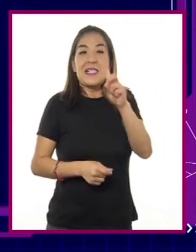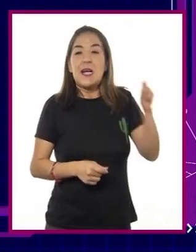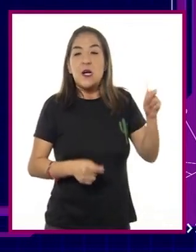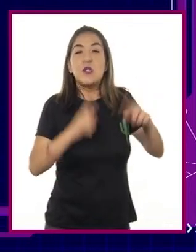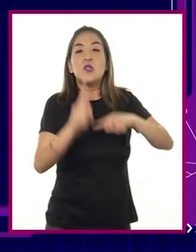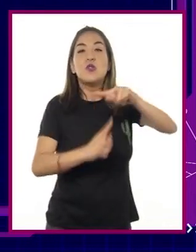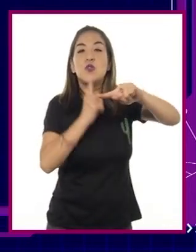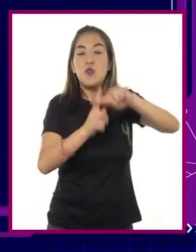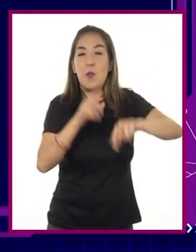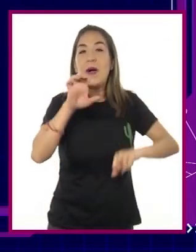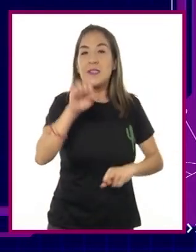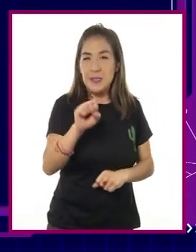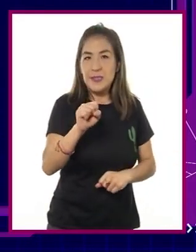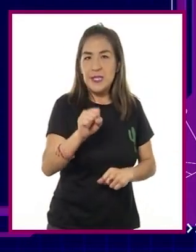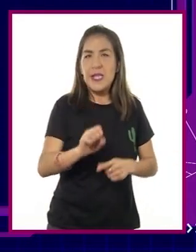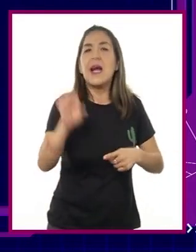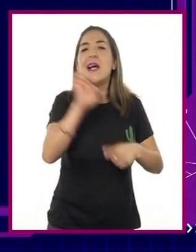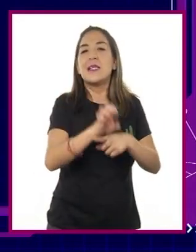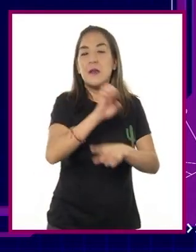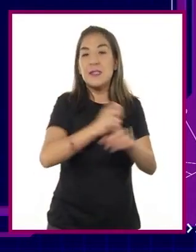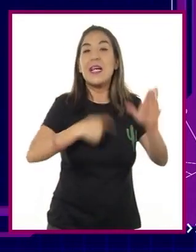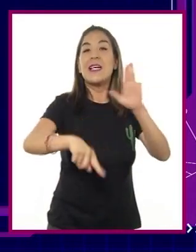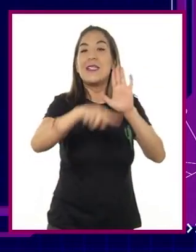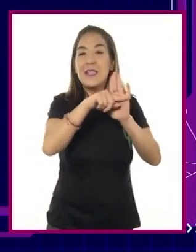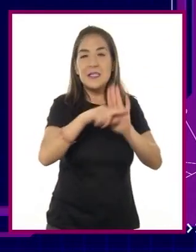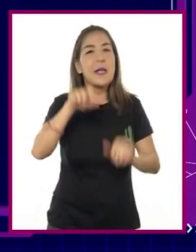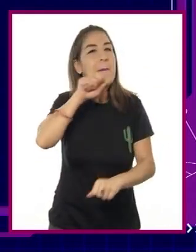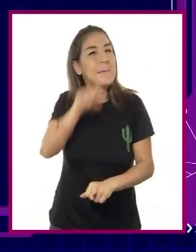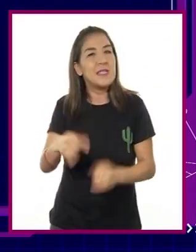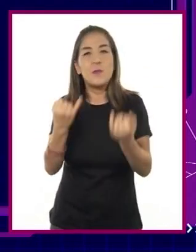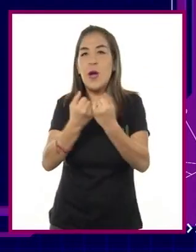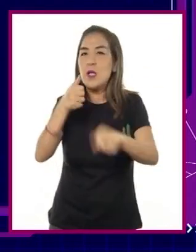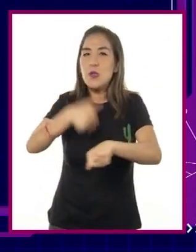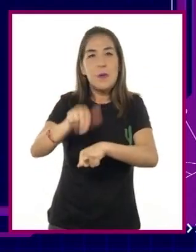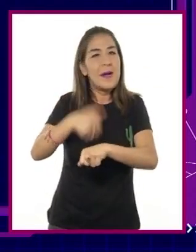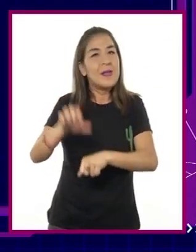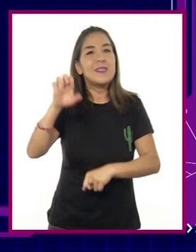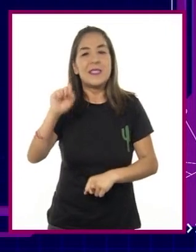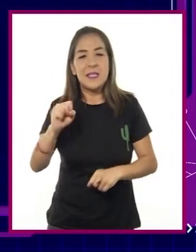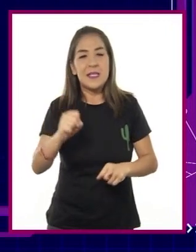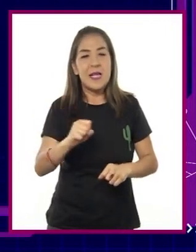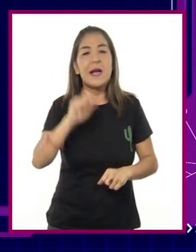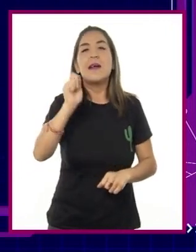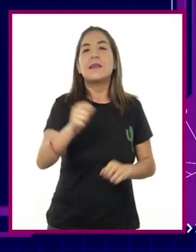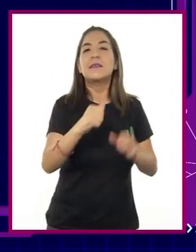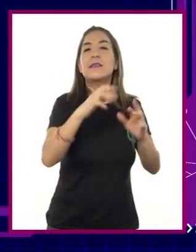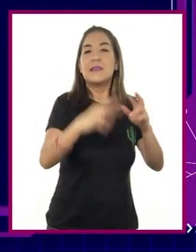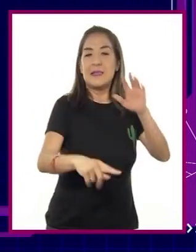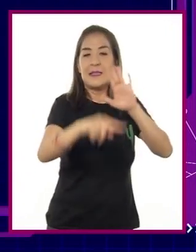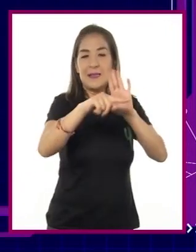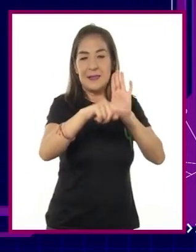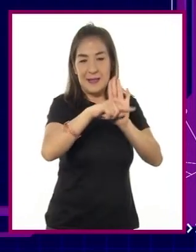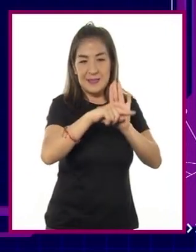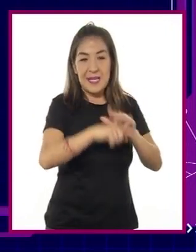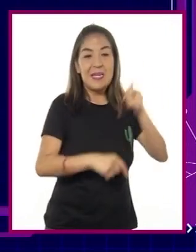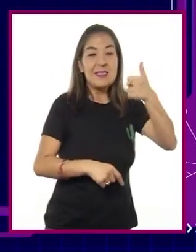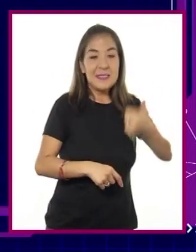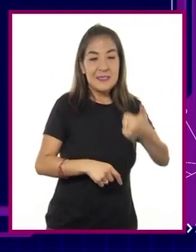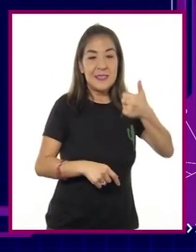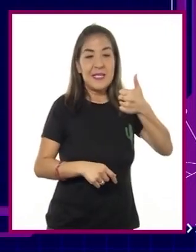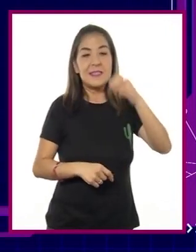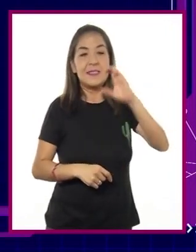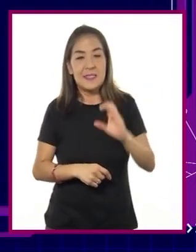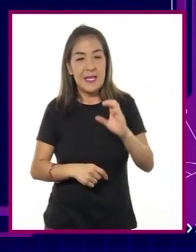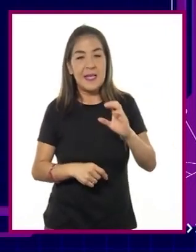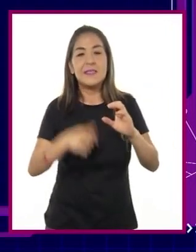se suman 60, entonces restaremos los mismos 60 en ambos lados y restamos 6c en ambos lados,